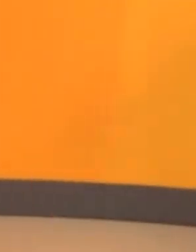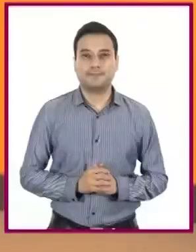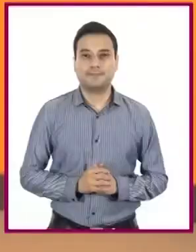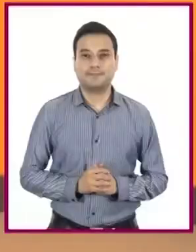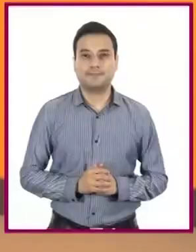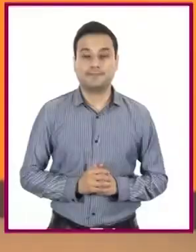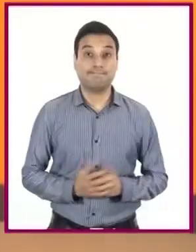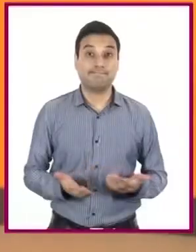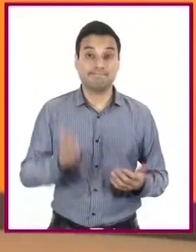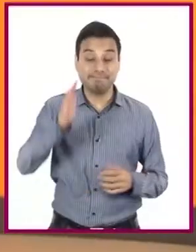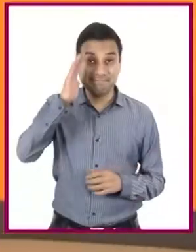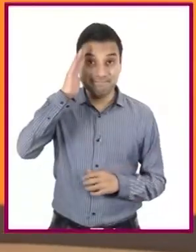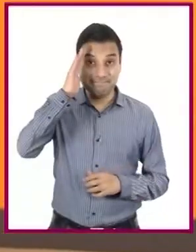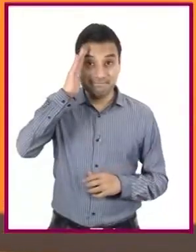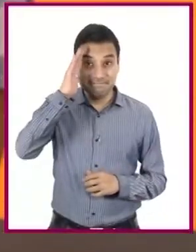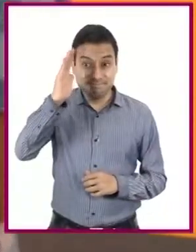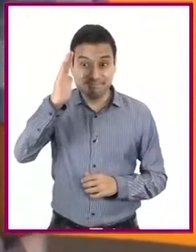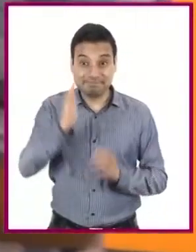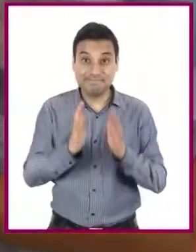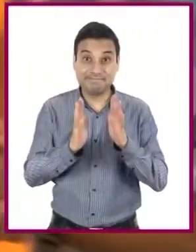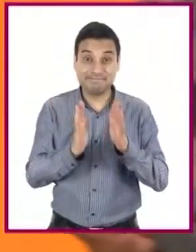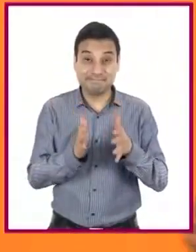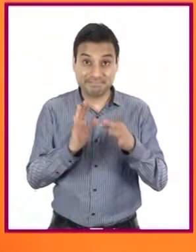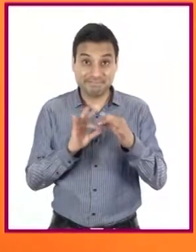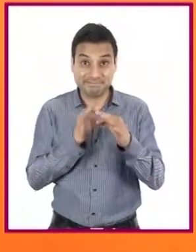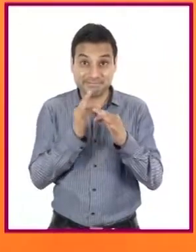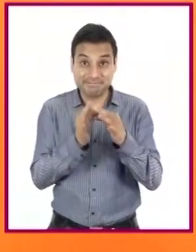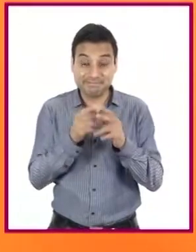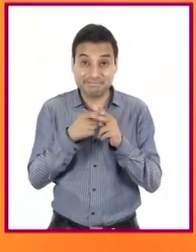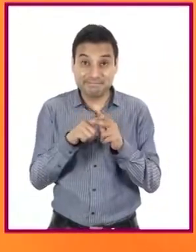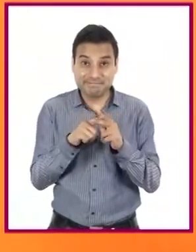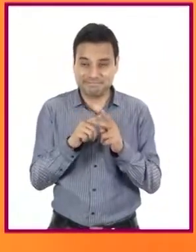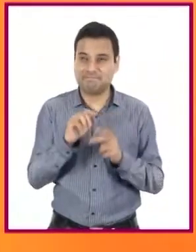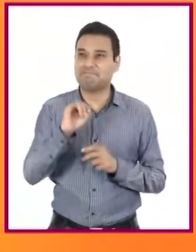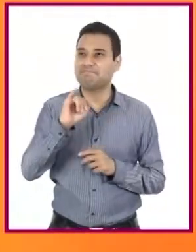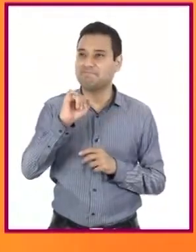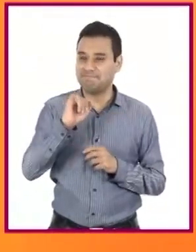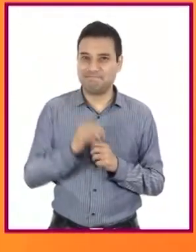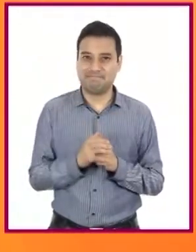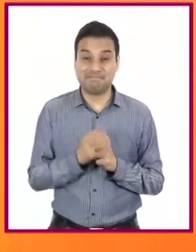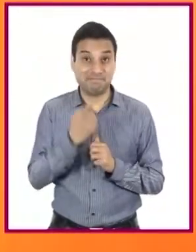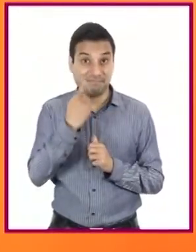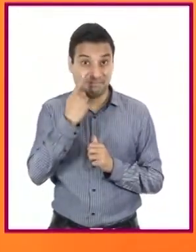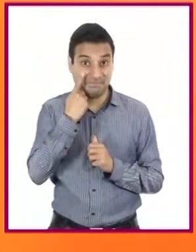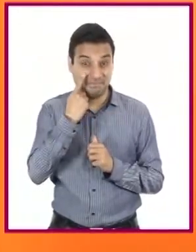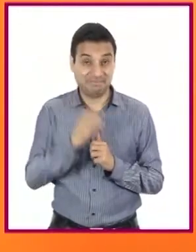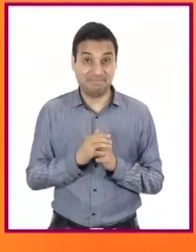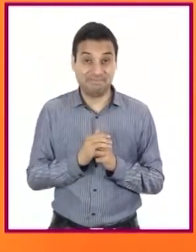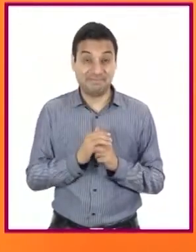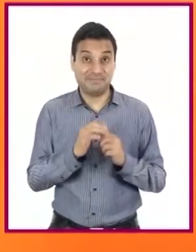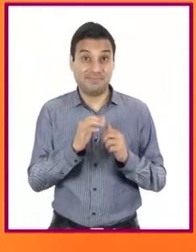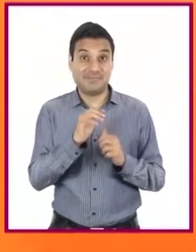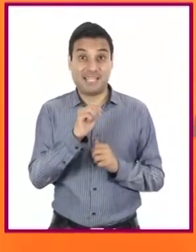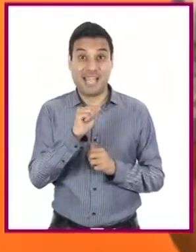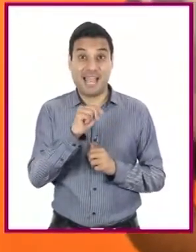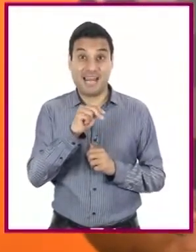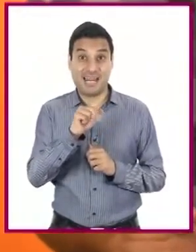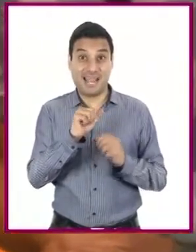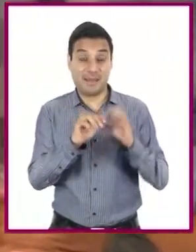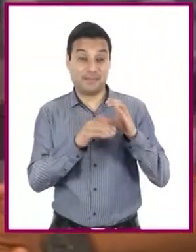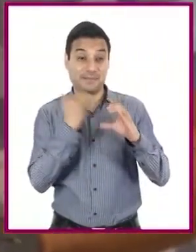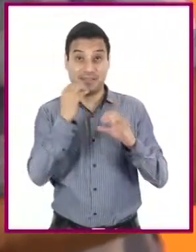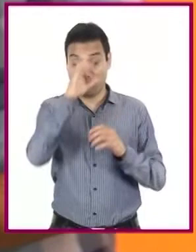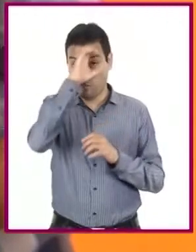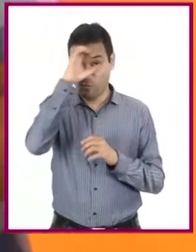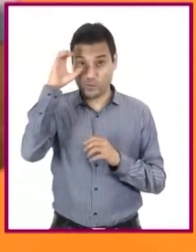¿Qué tal, Rafael? ¿Listo para comenzar nuestra sesión del día de hoy? Listo, Daniel. Mira, me mandó estas fotos Anaí.